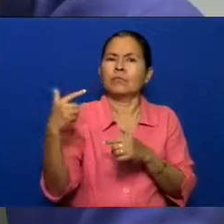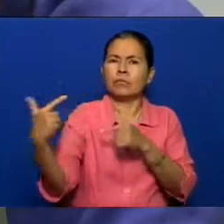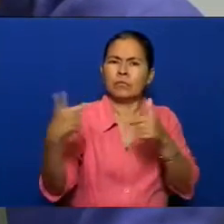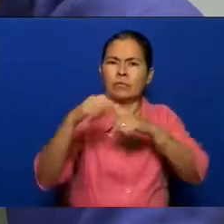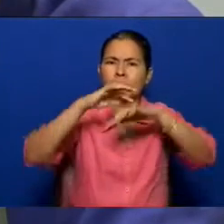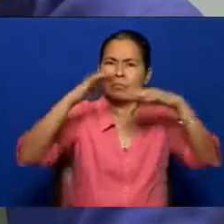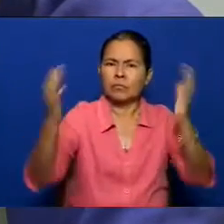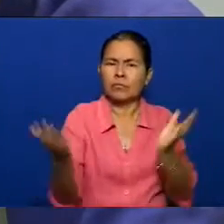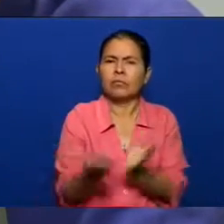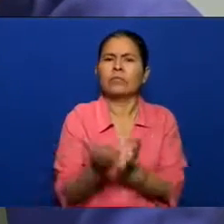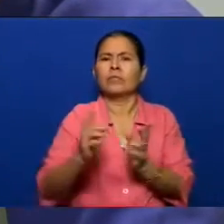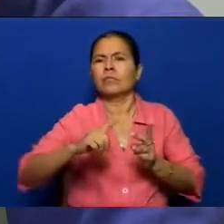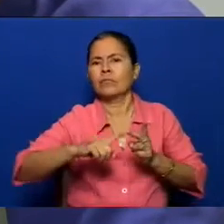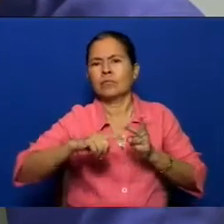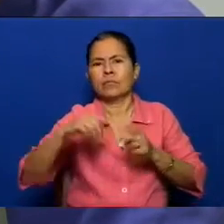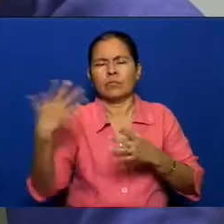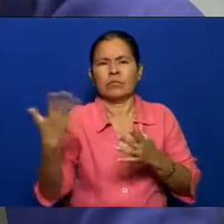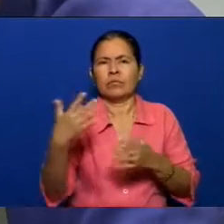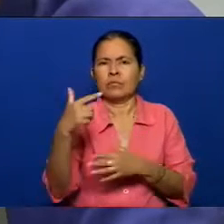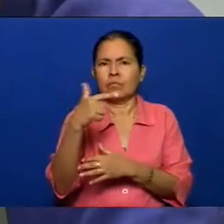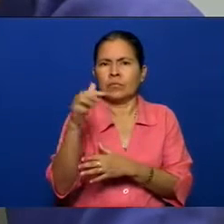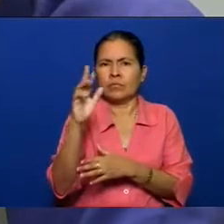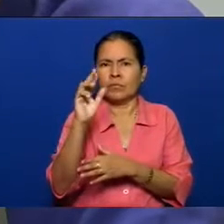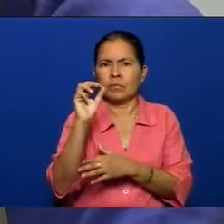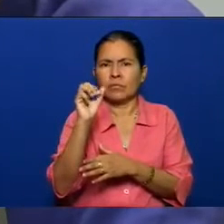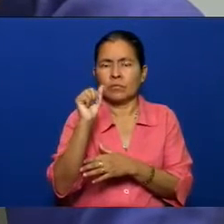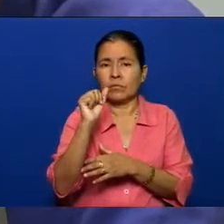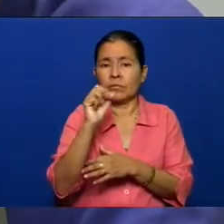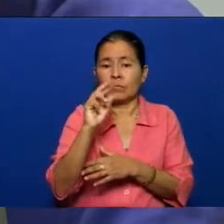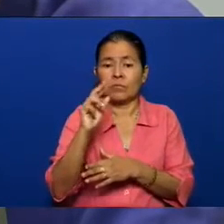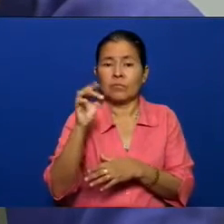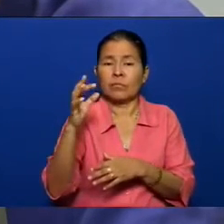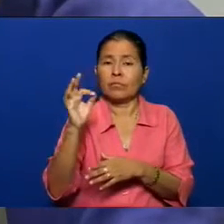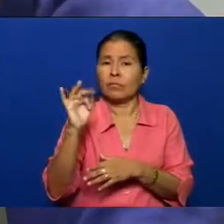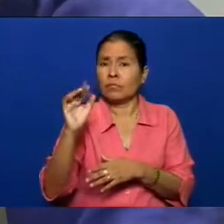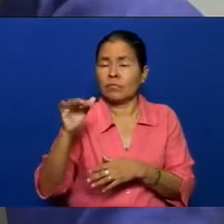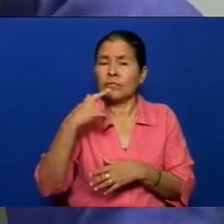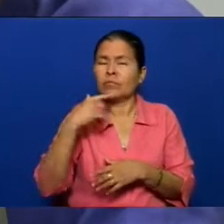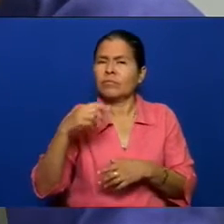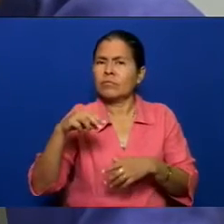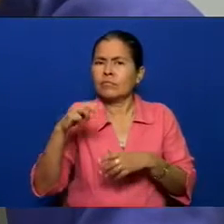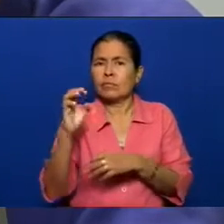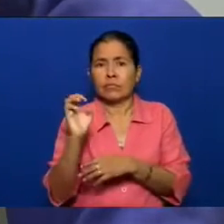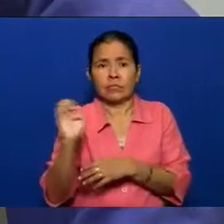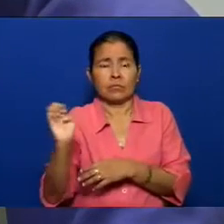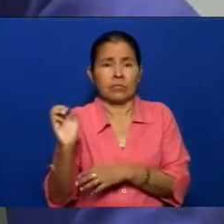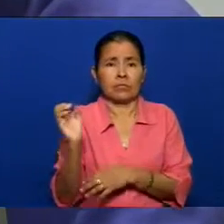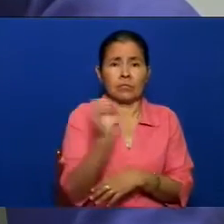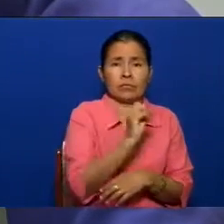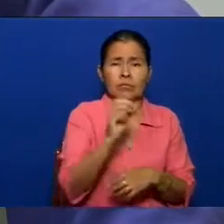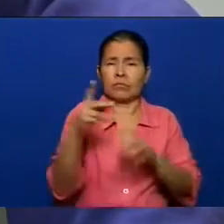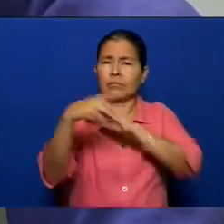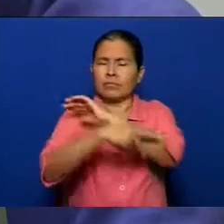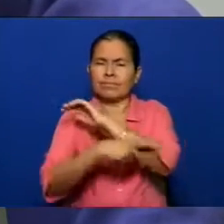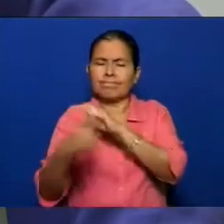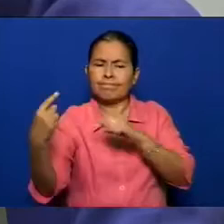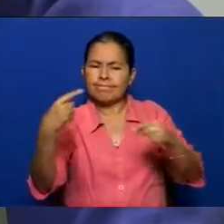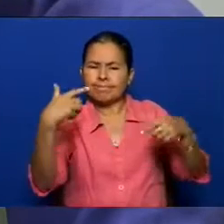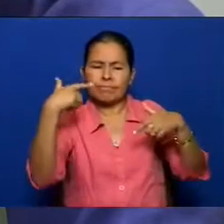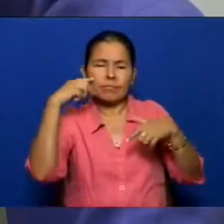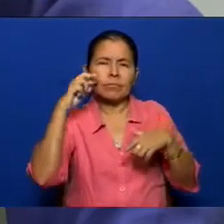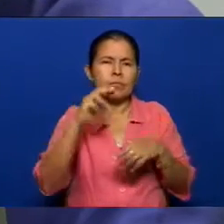confrontación este-oeste, donde había mucho tensionamiento. en distintos puntos del